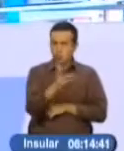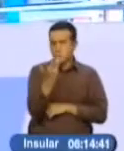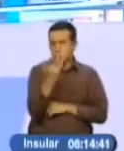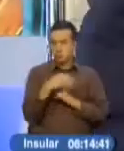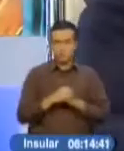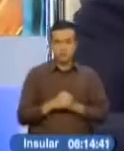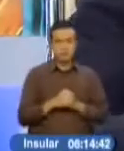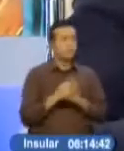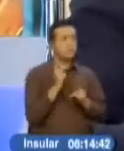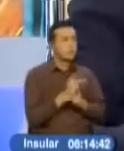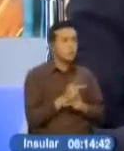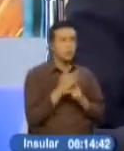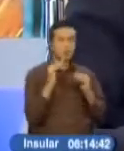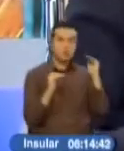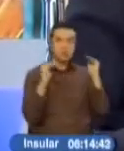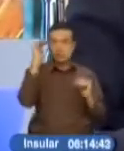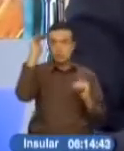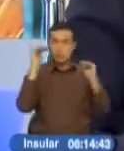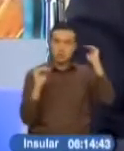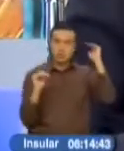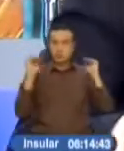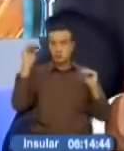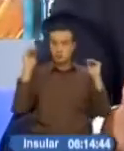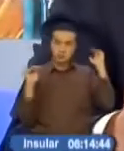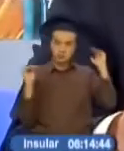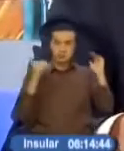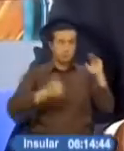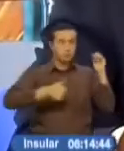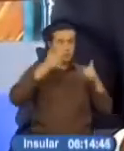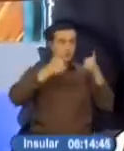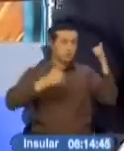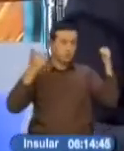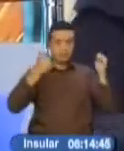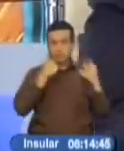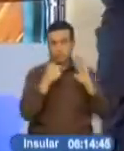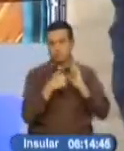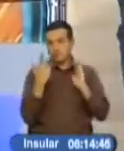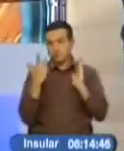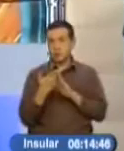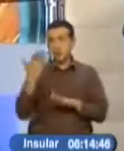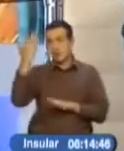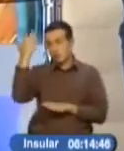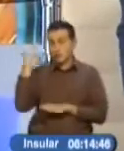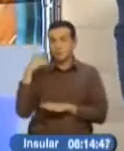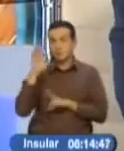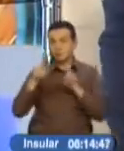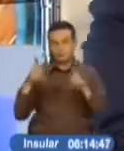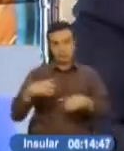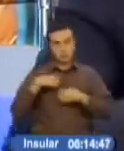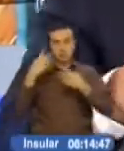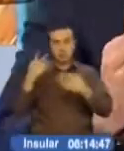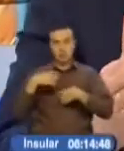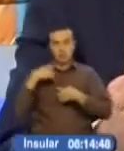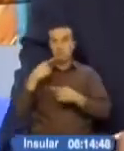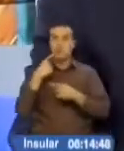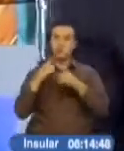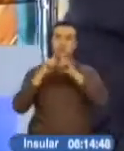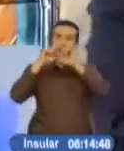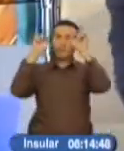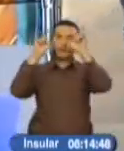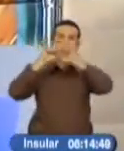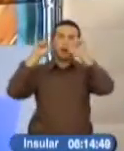¿Cómo proteger las asimetrías en términos de poder? Es decir, porque antes había la queja de que los